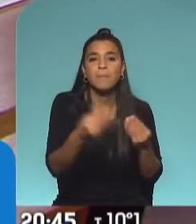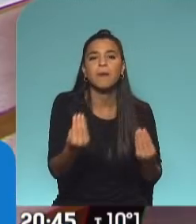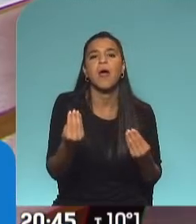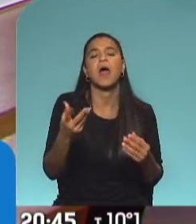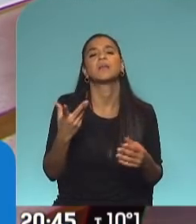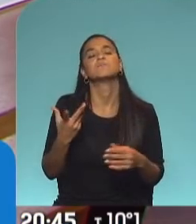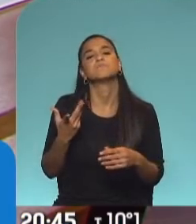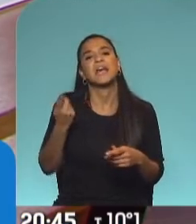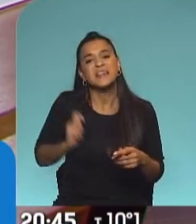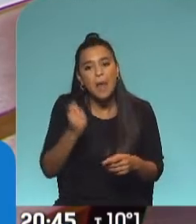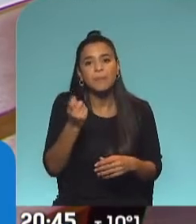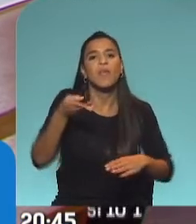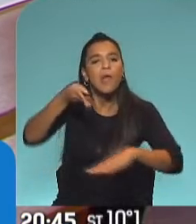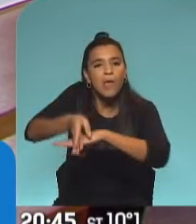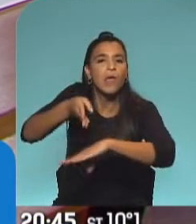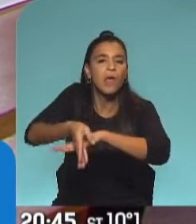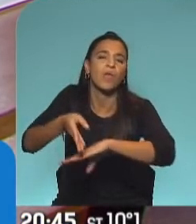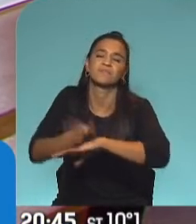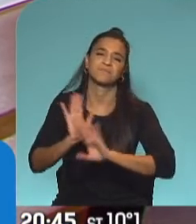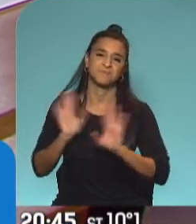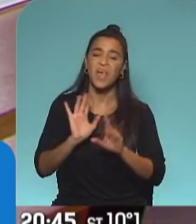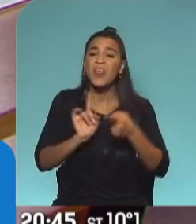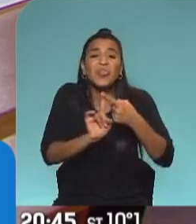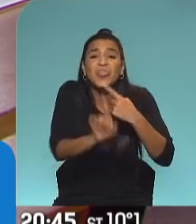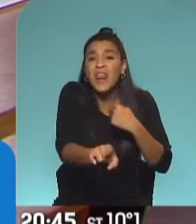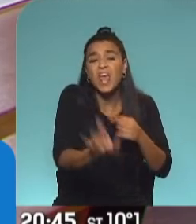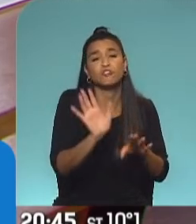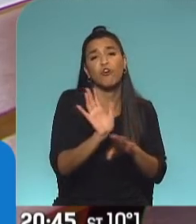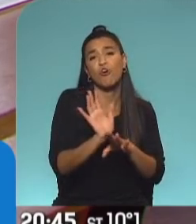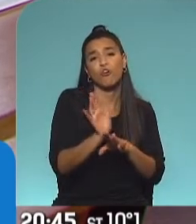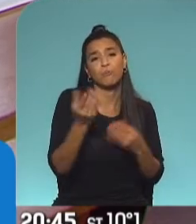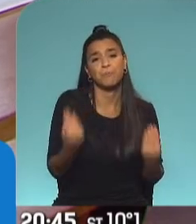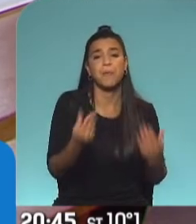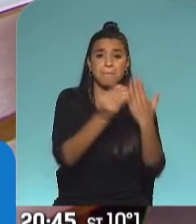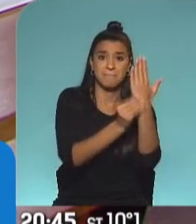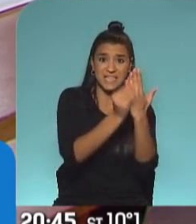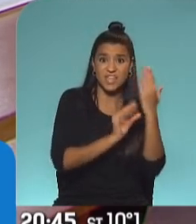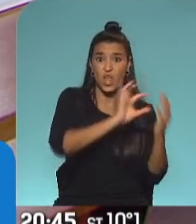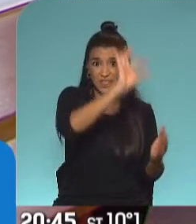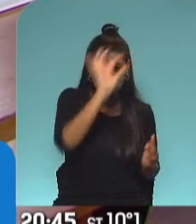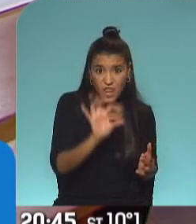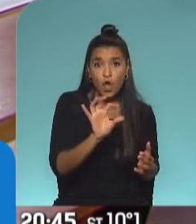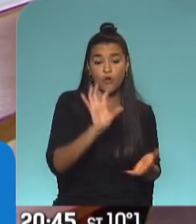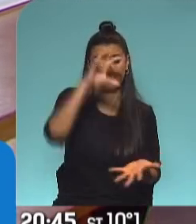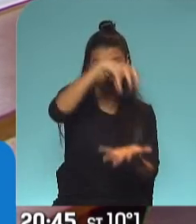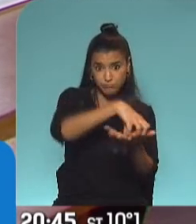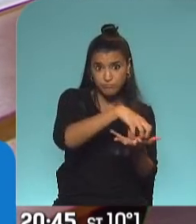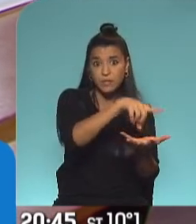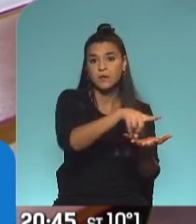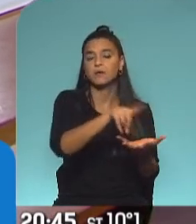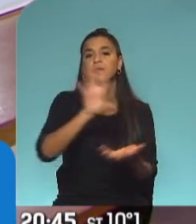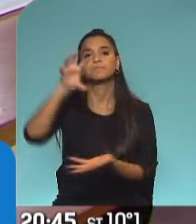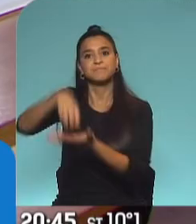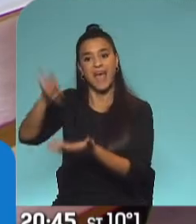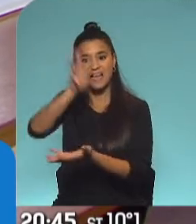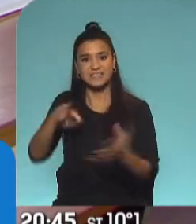más presencial, que este trámite pueda ser directamente una inteligencia entre el Ministerio del Interior, ese organismo, y nuestro